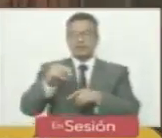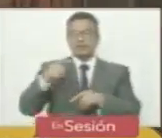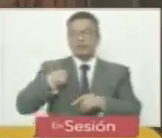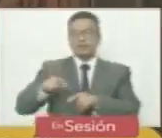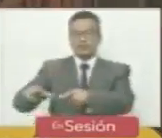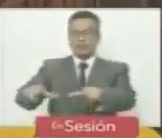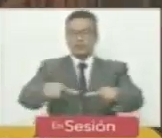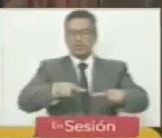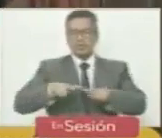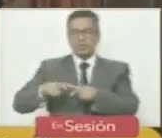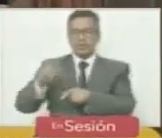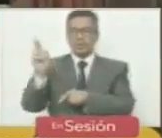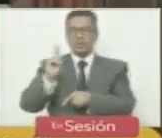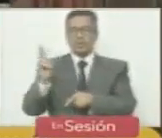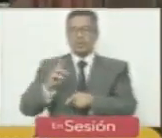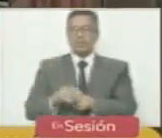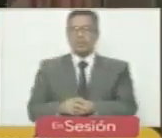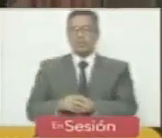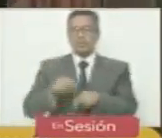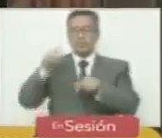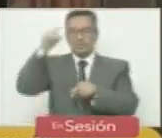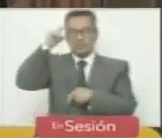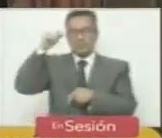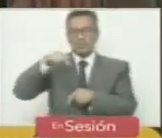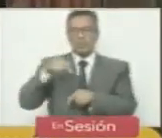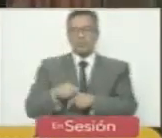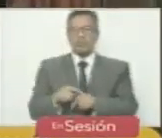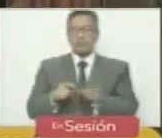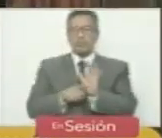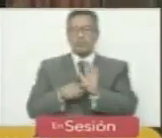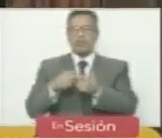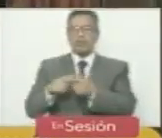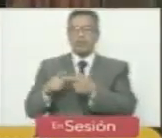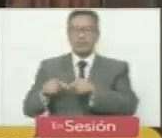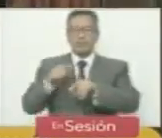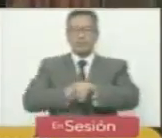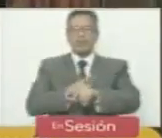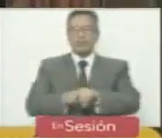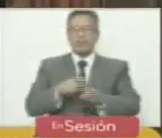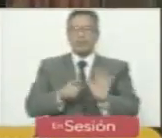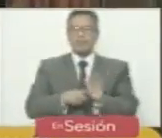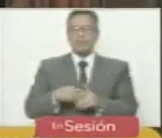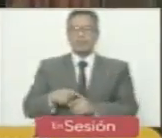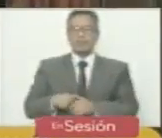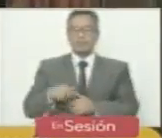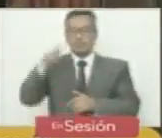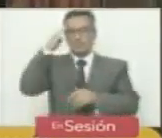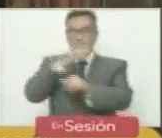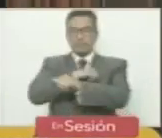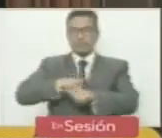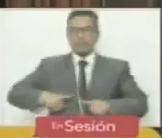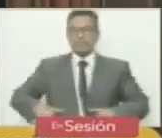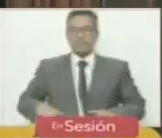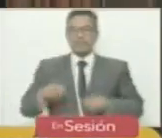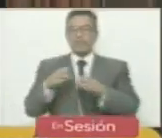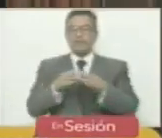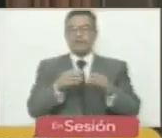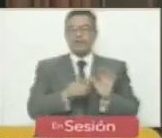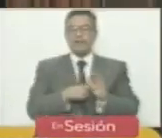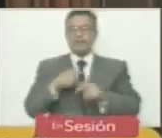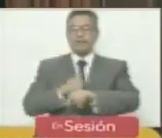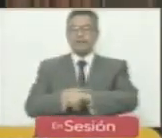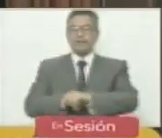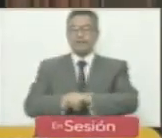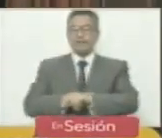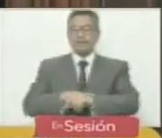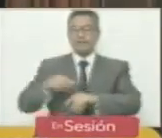territorio de la República, a la que hoy es la prestigiosa Guardia Nacional Bolivariana de